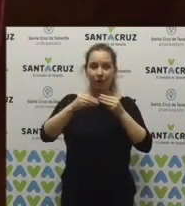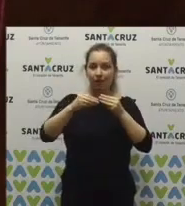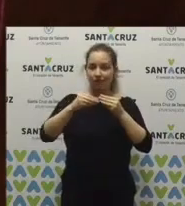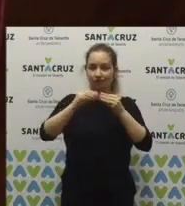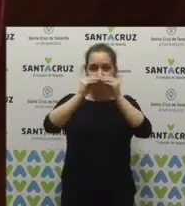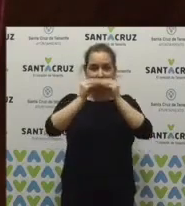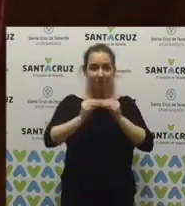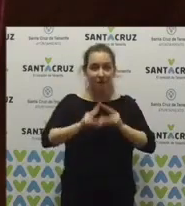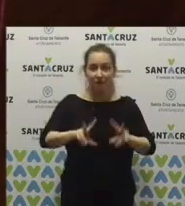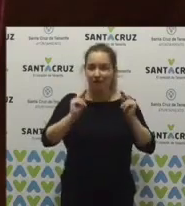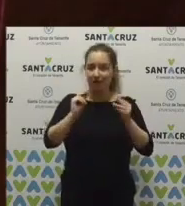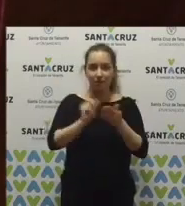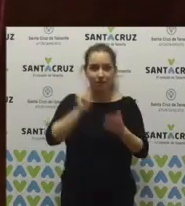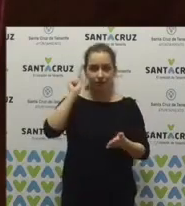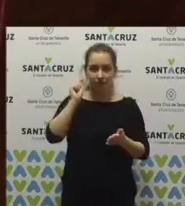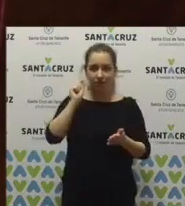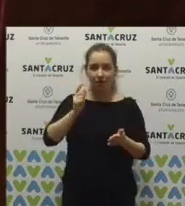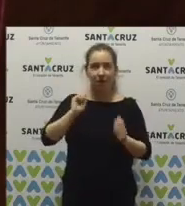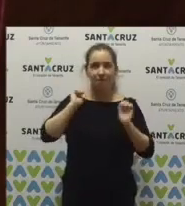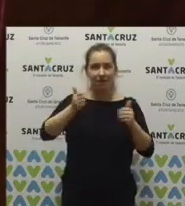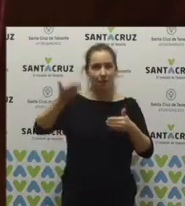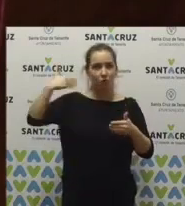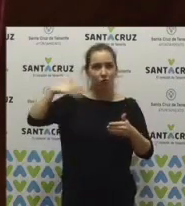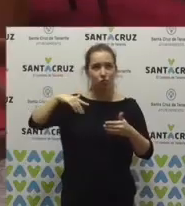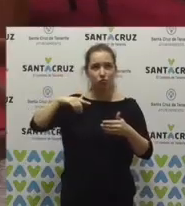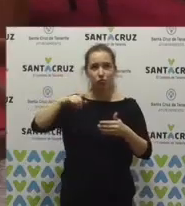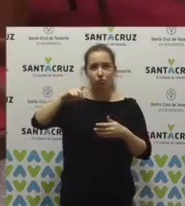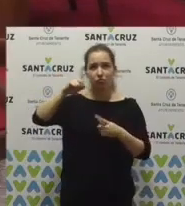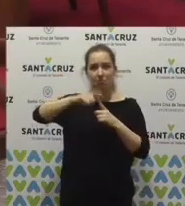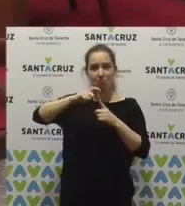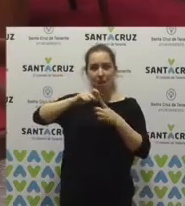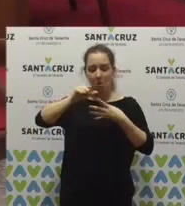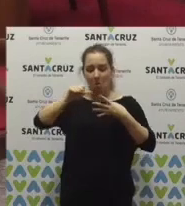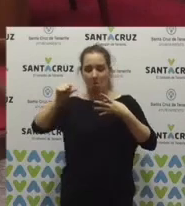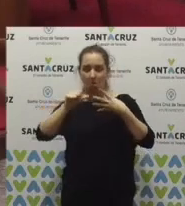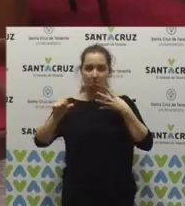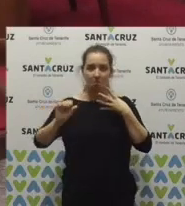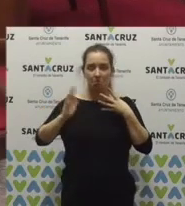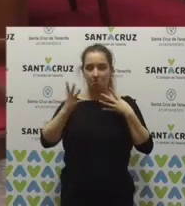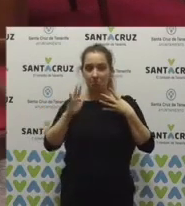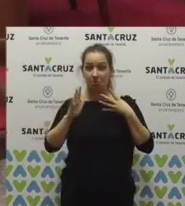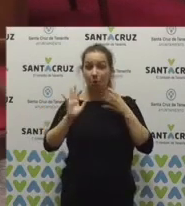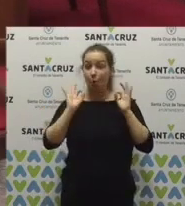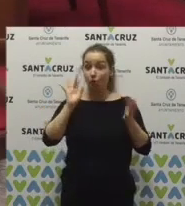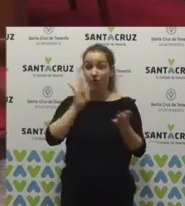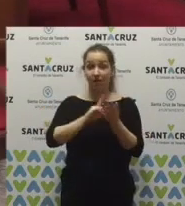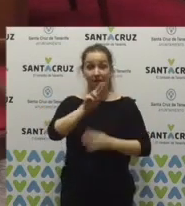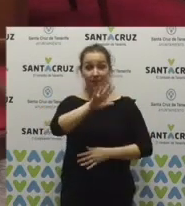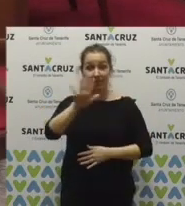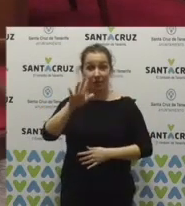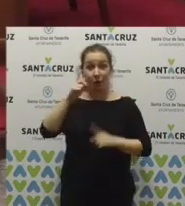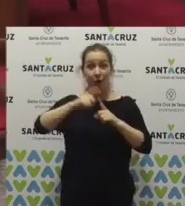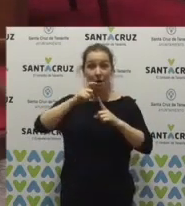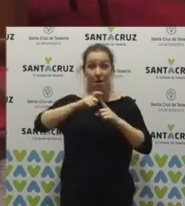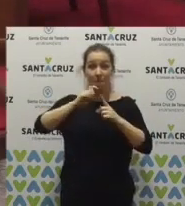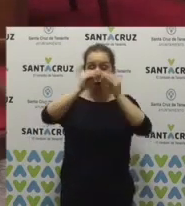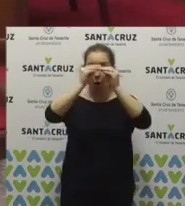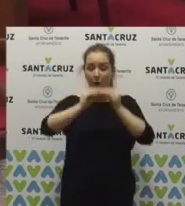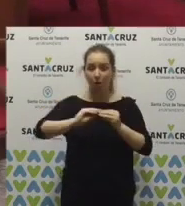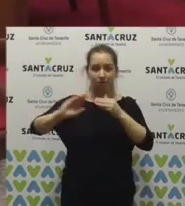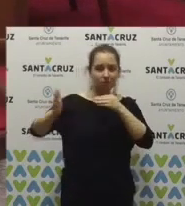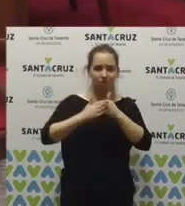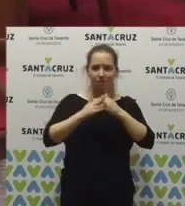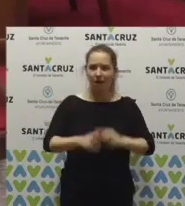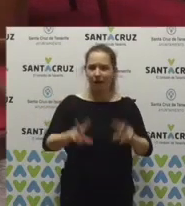prácticamente las primeras semanas de mayo y es precisamente el día 25 de mayo cuando logramos cerrarlo con ese colofón